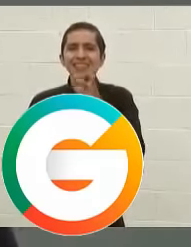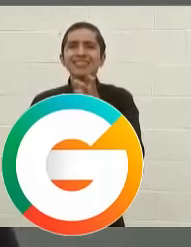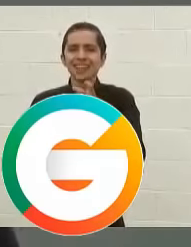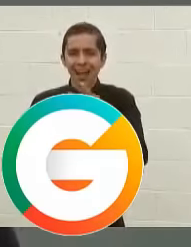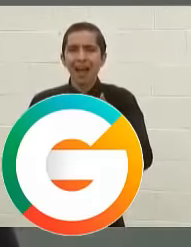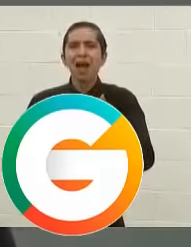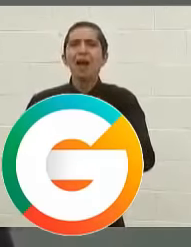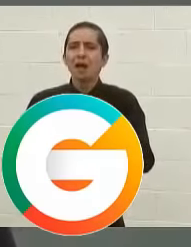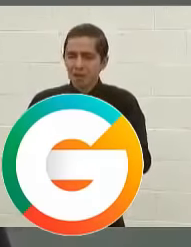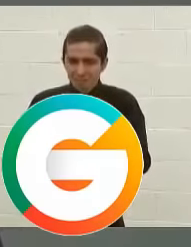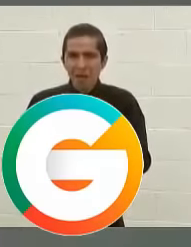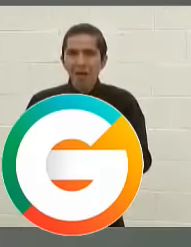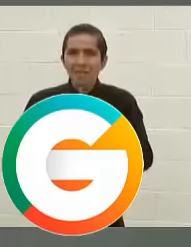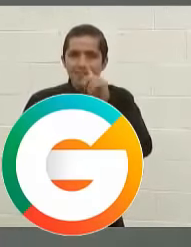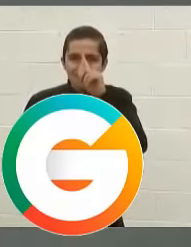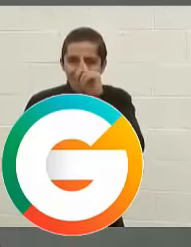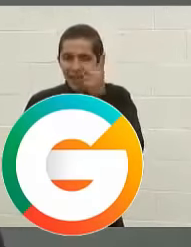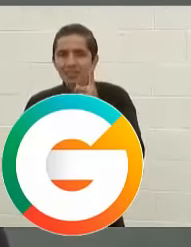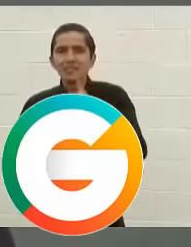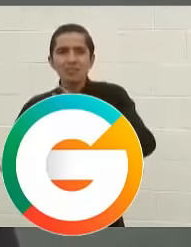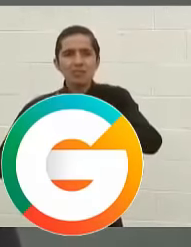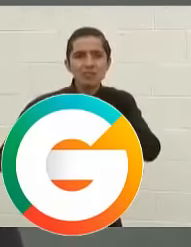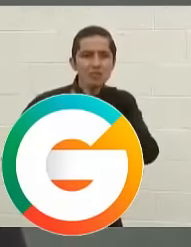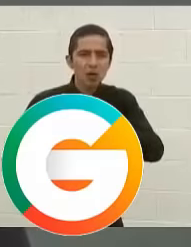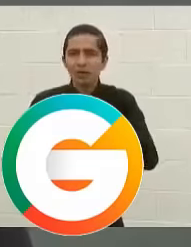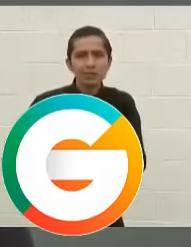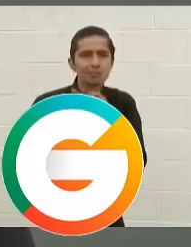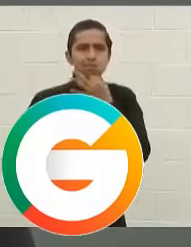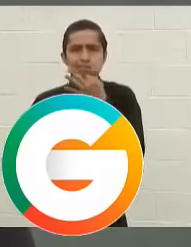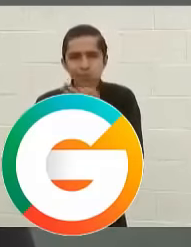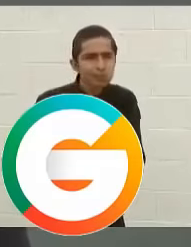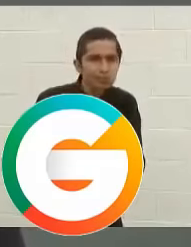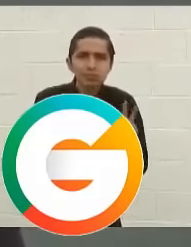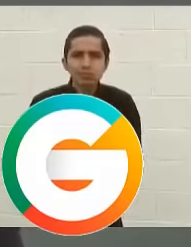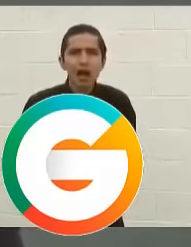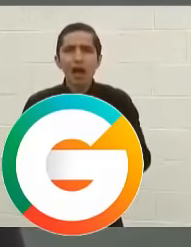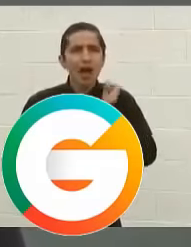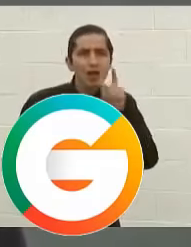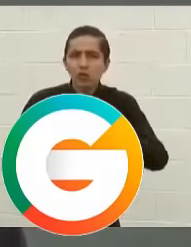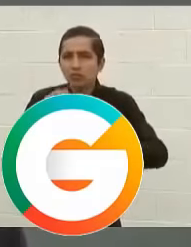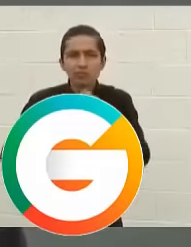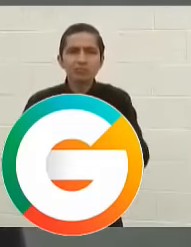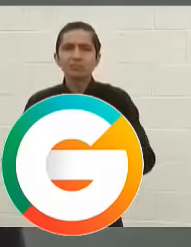capacidad de reacción inmediata.